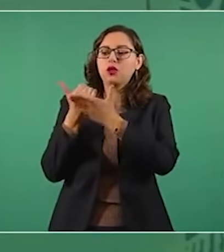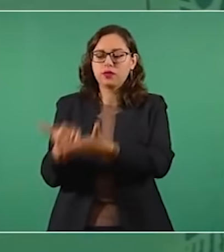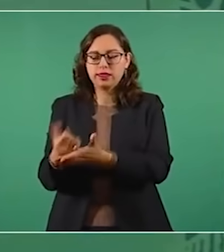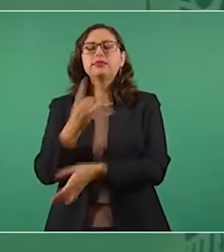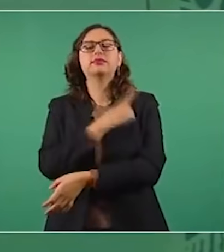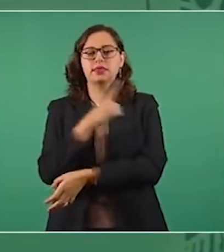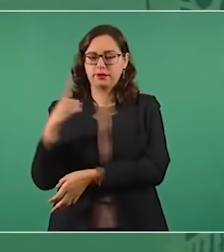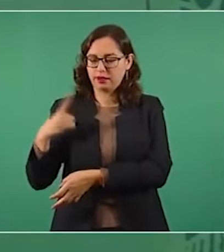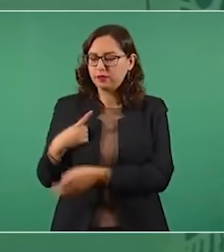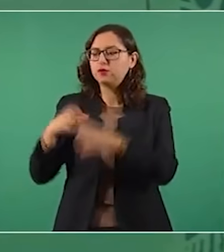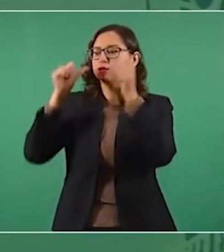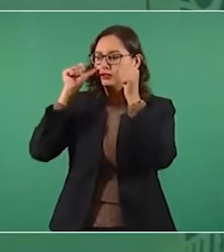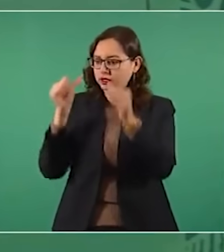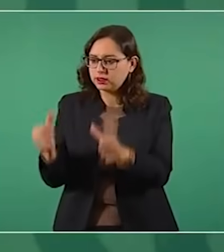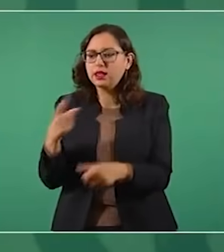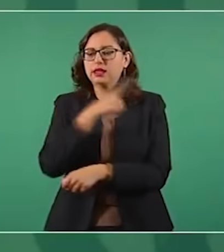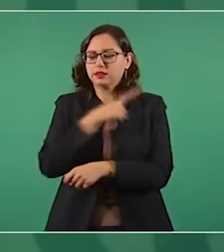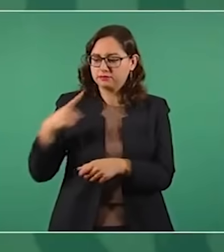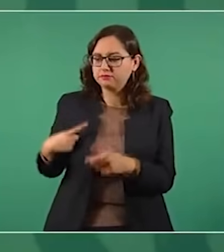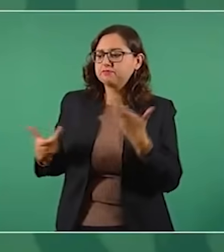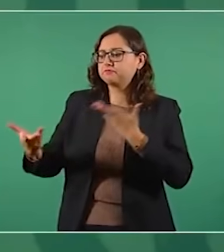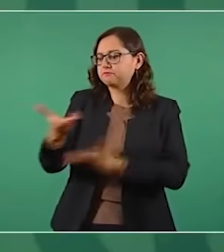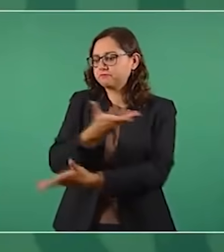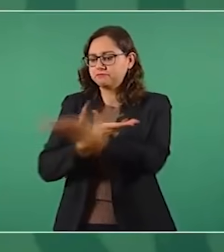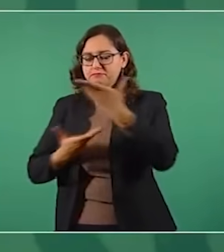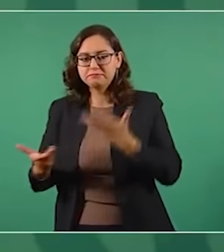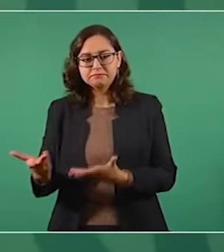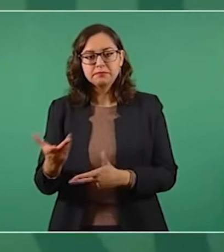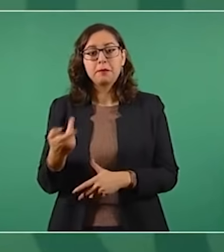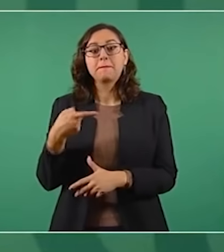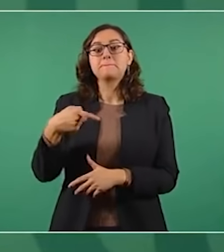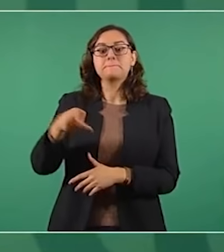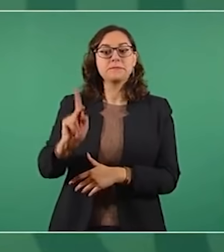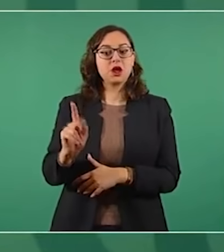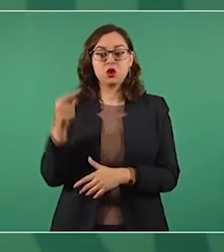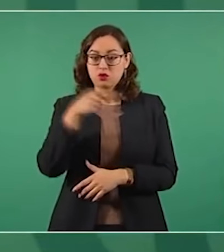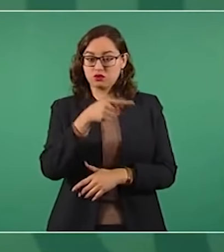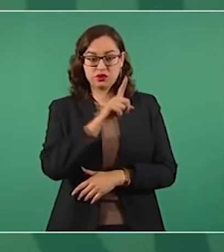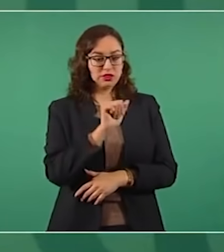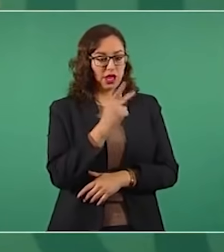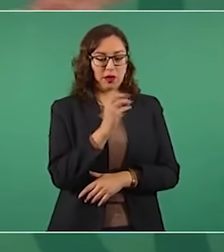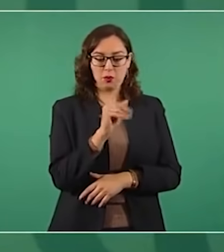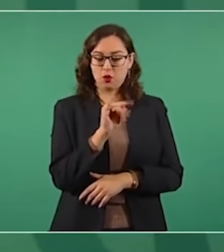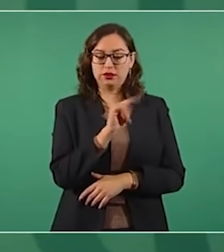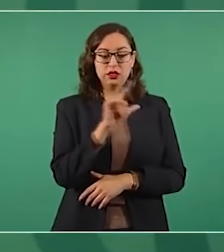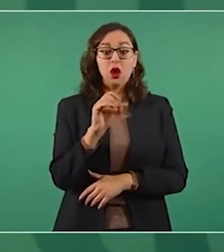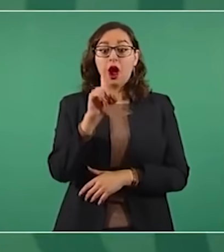agua, pero no se puede de la presa Zapotillo. Ya.